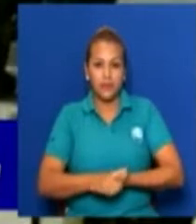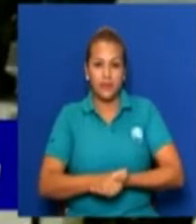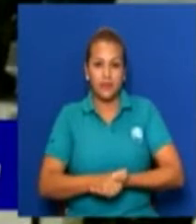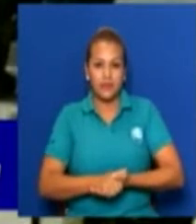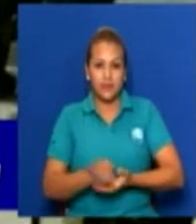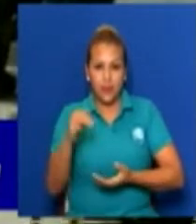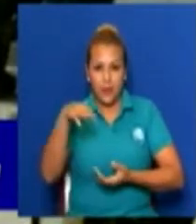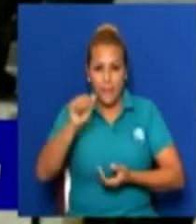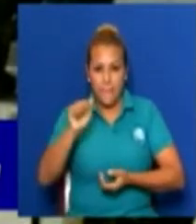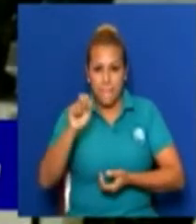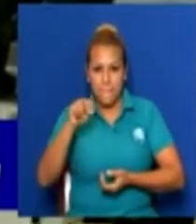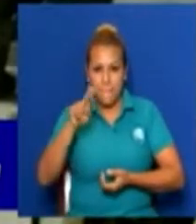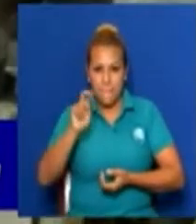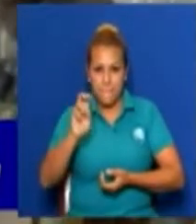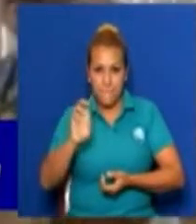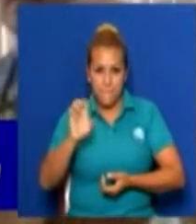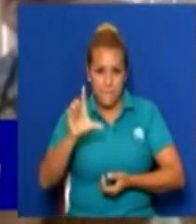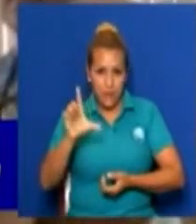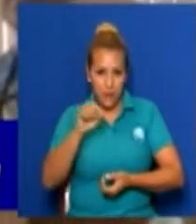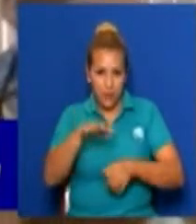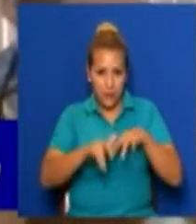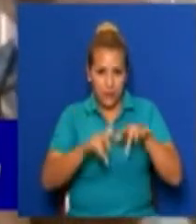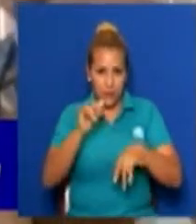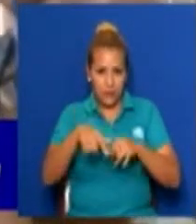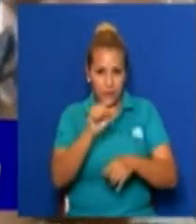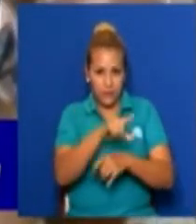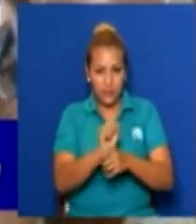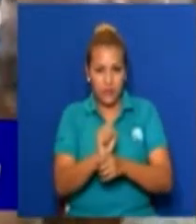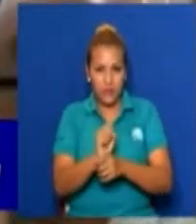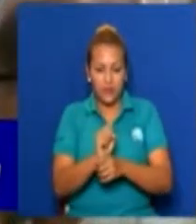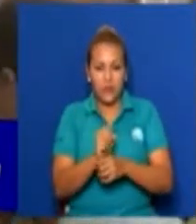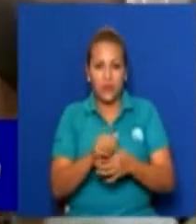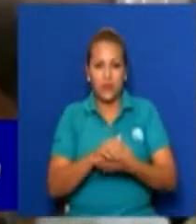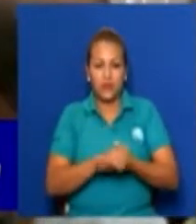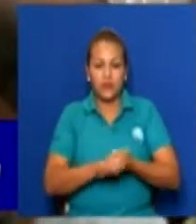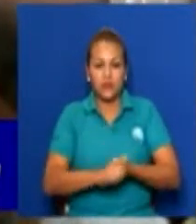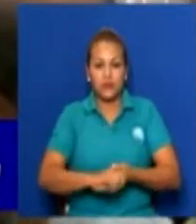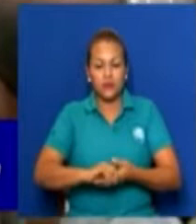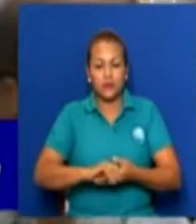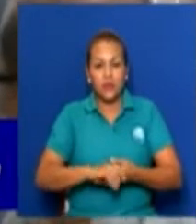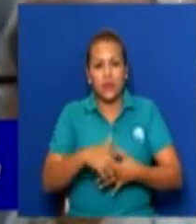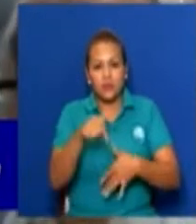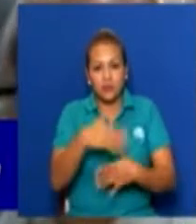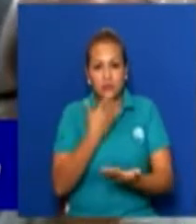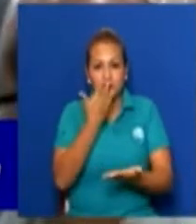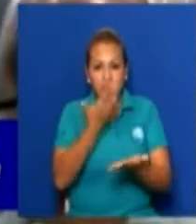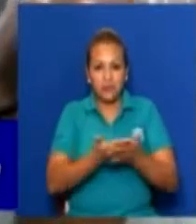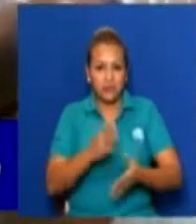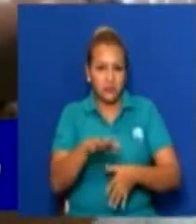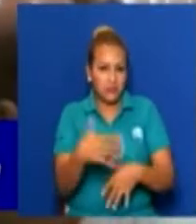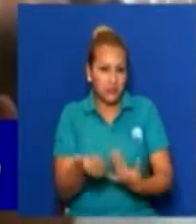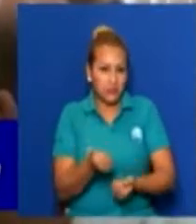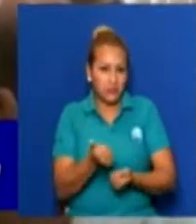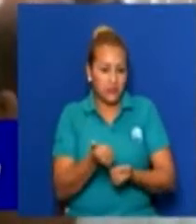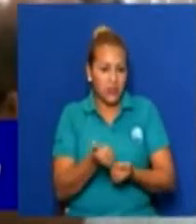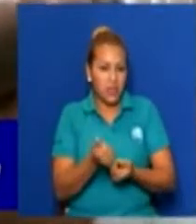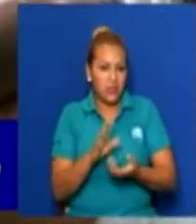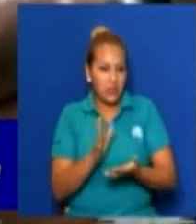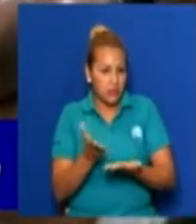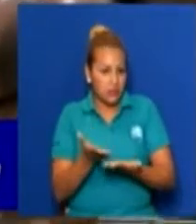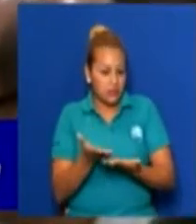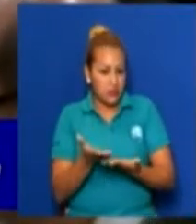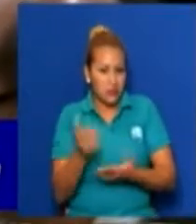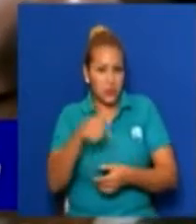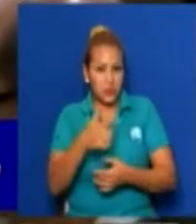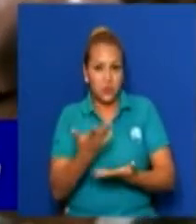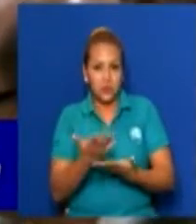Manuel Castillo Fletes, secretario de Conflictos de la CTN Autónoma. Agradezco a la Comisión de Asuntos Laborales la invitación a